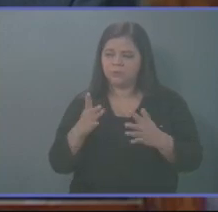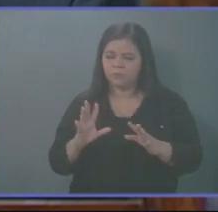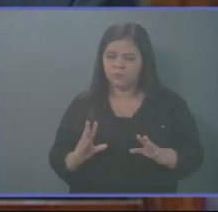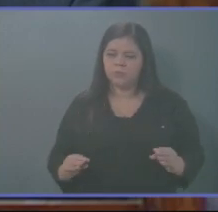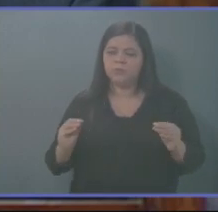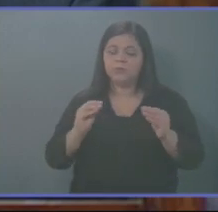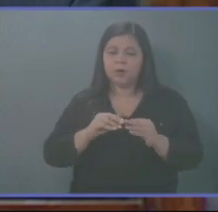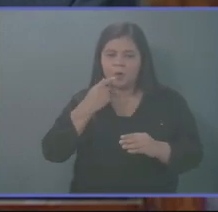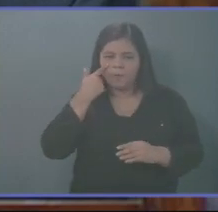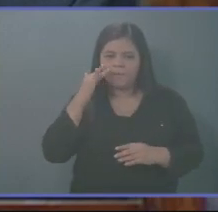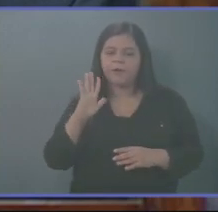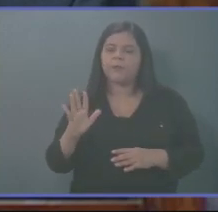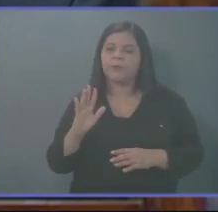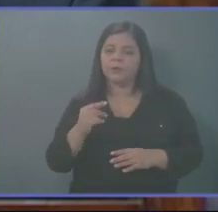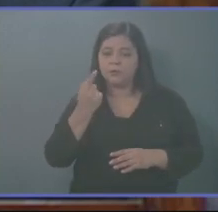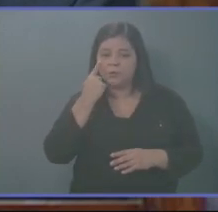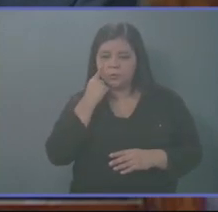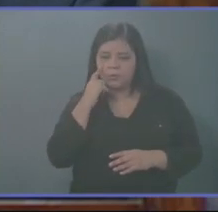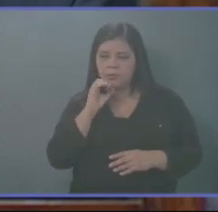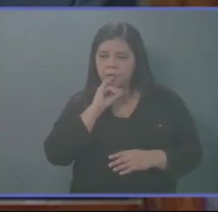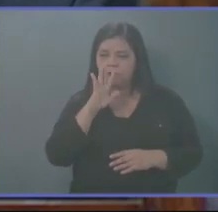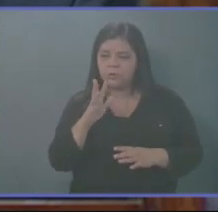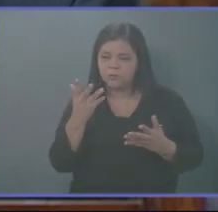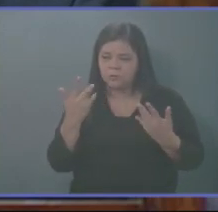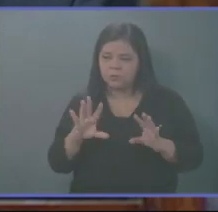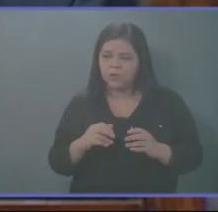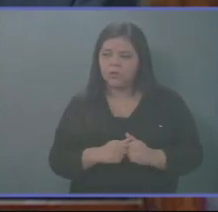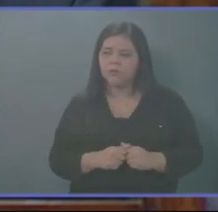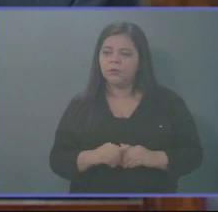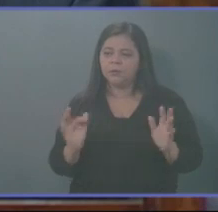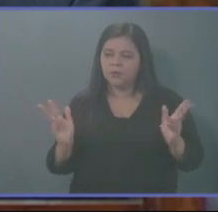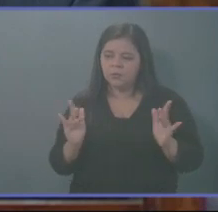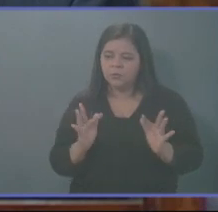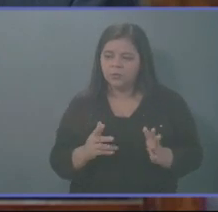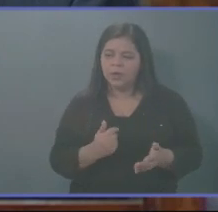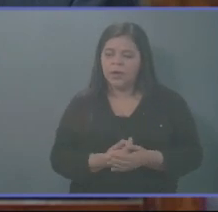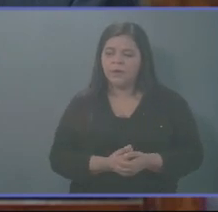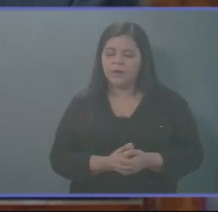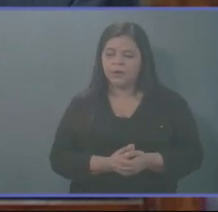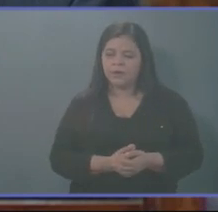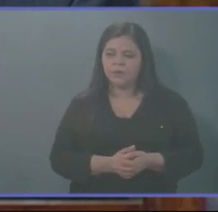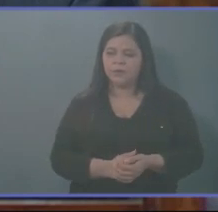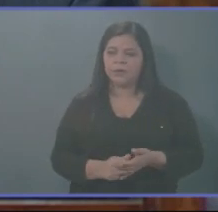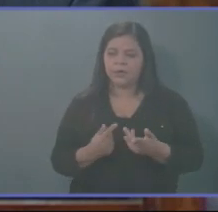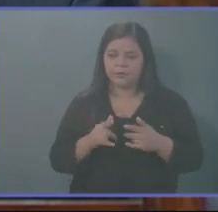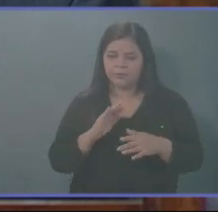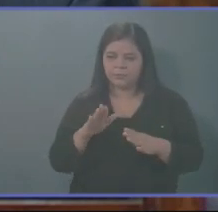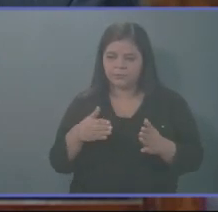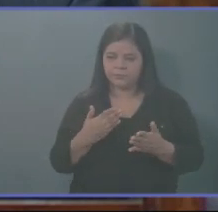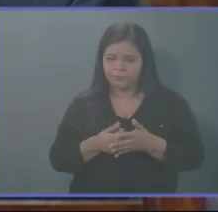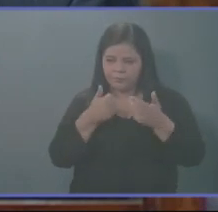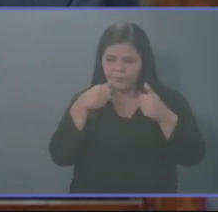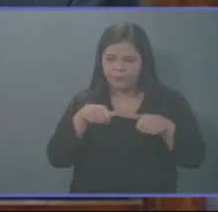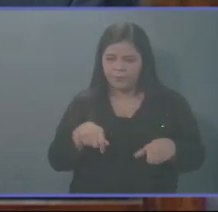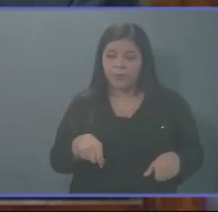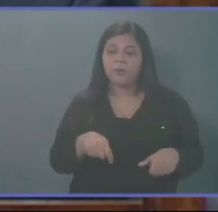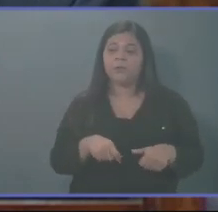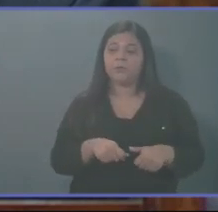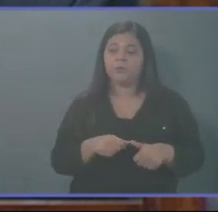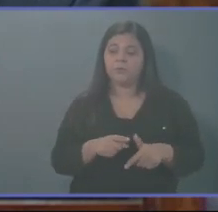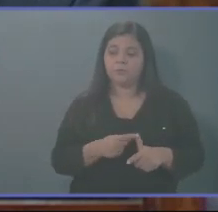el testigo, que sí se llevó a cabo una reunión en la cual estuvo presente en aquella época el candidato a la presidencia de la